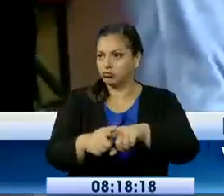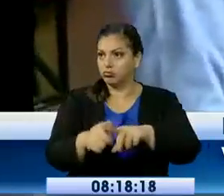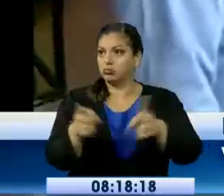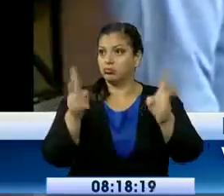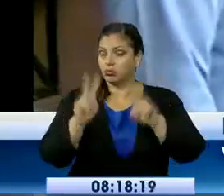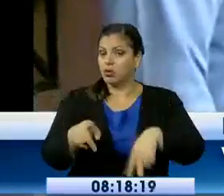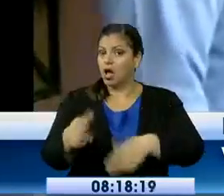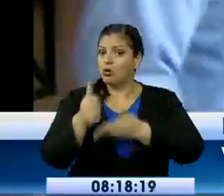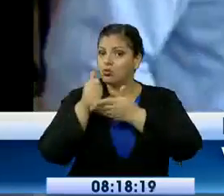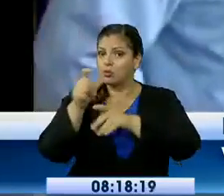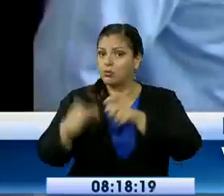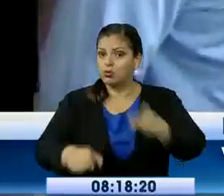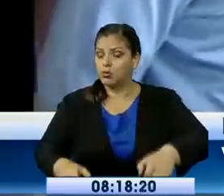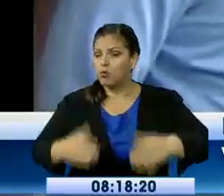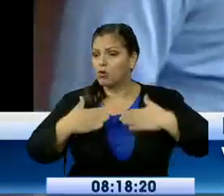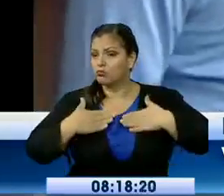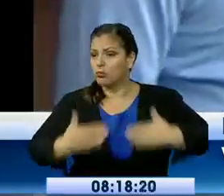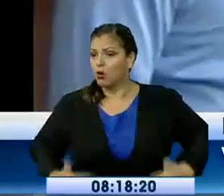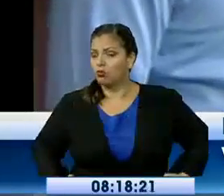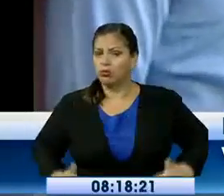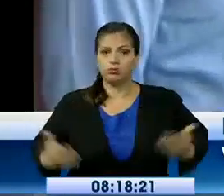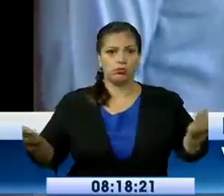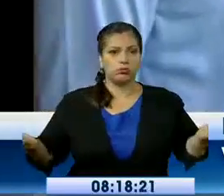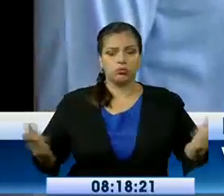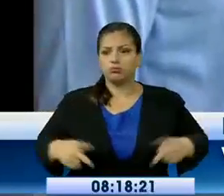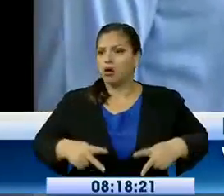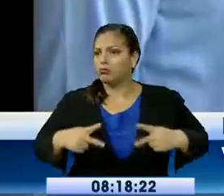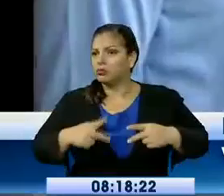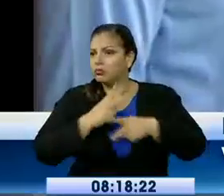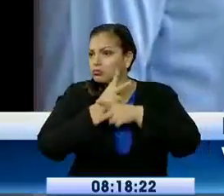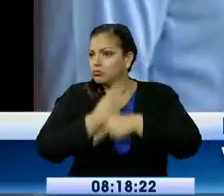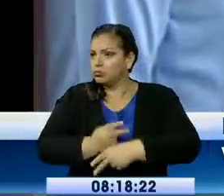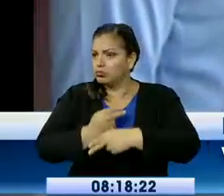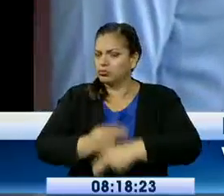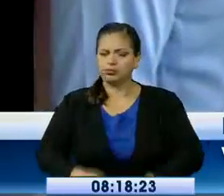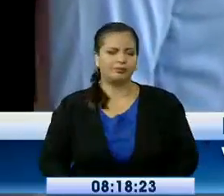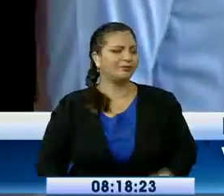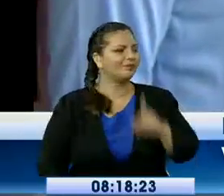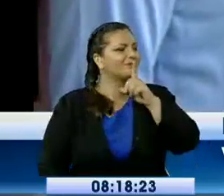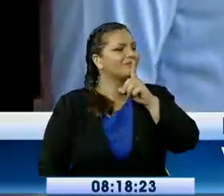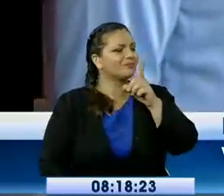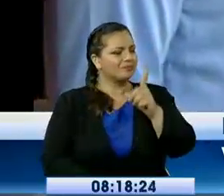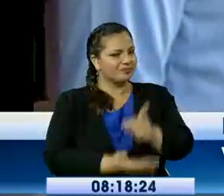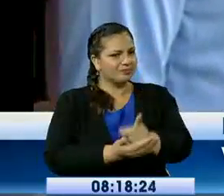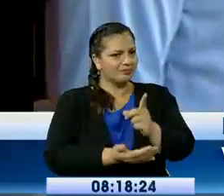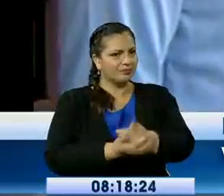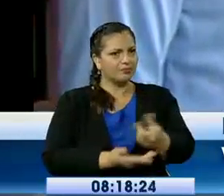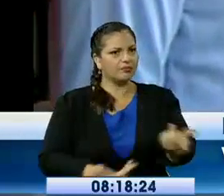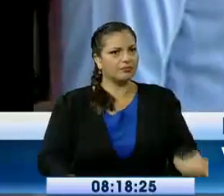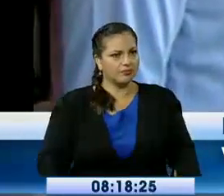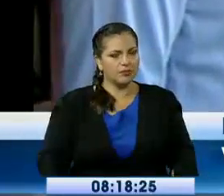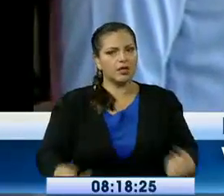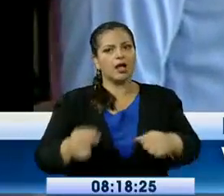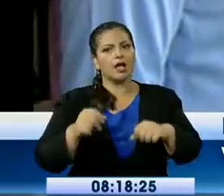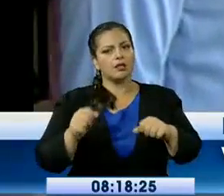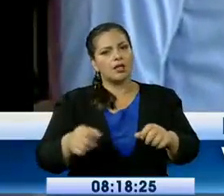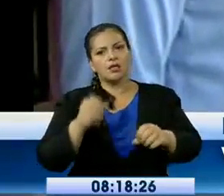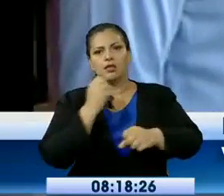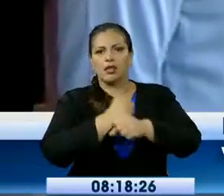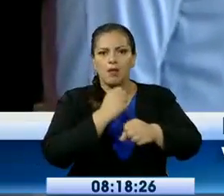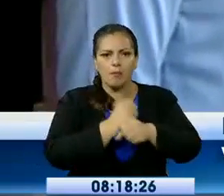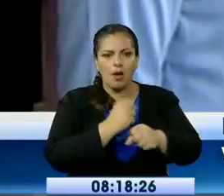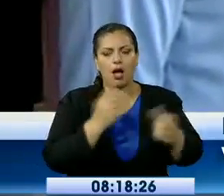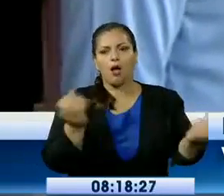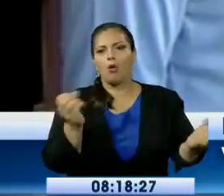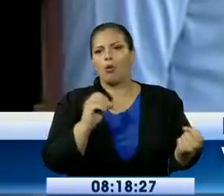la gente. Claro, y sobre todo que yo pienso que la mejor obra que se puede tener es no detener ninguna. Entonces, la obra o el programa, el servicio que le